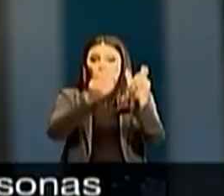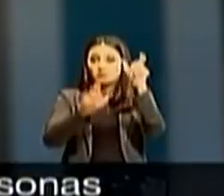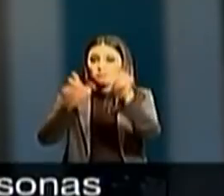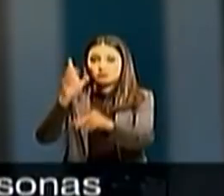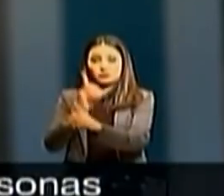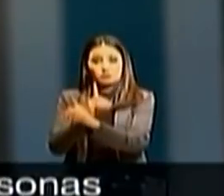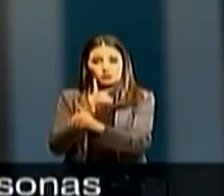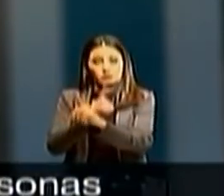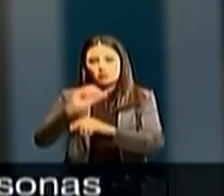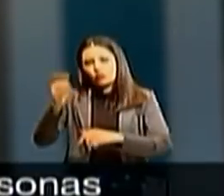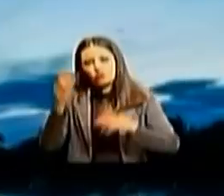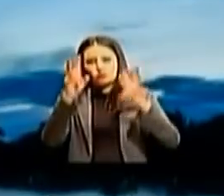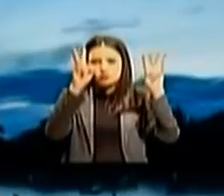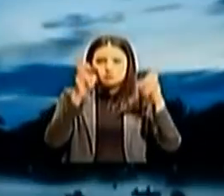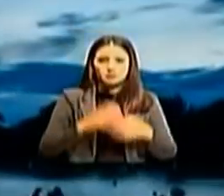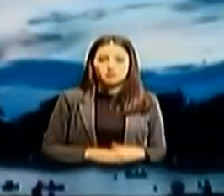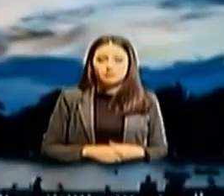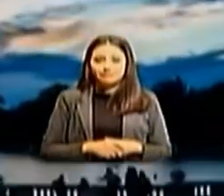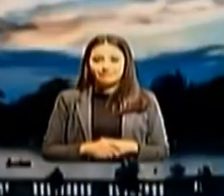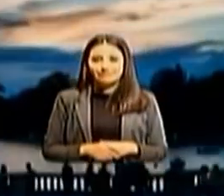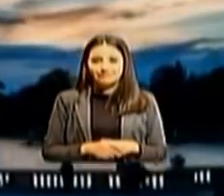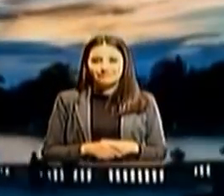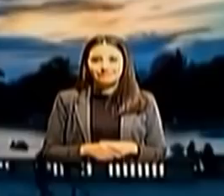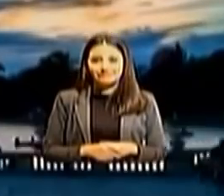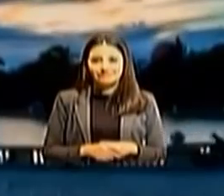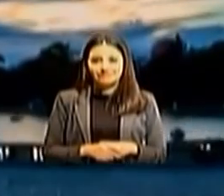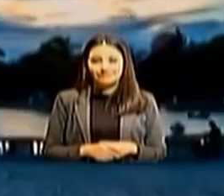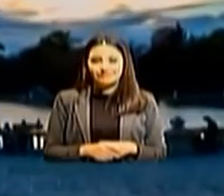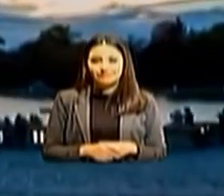con discapacidad, entre otros.